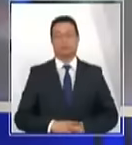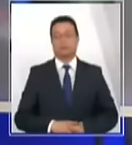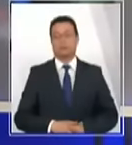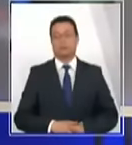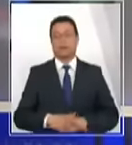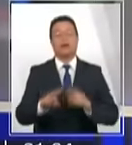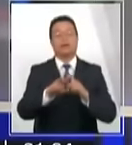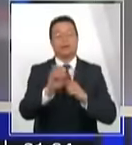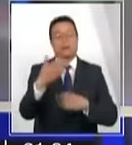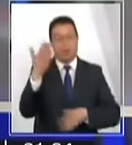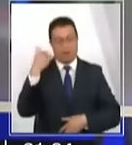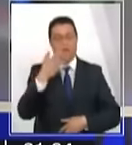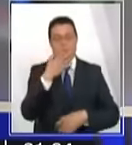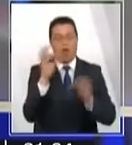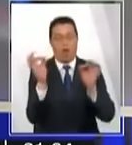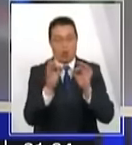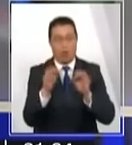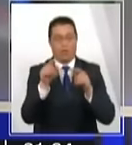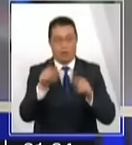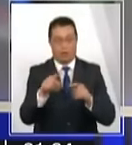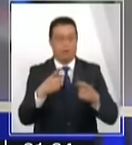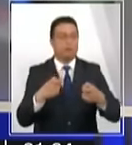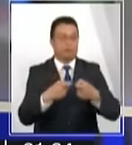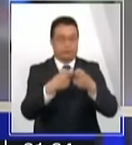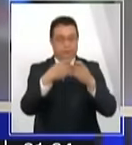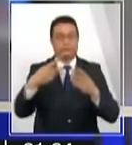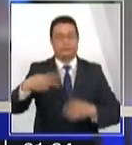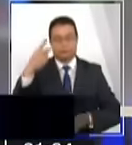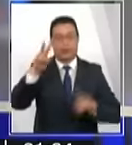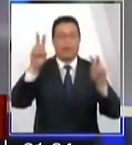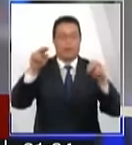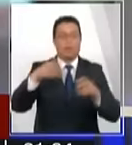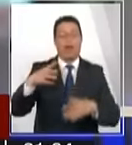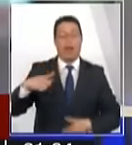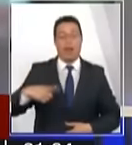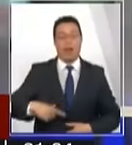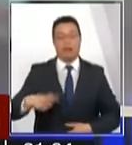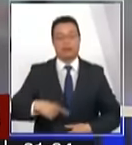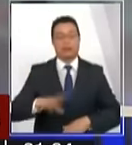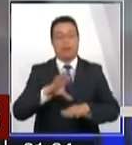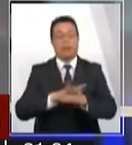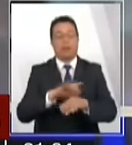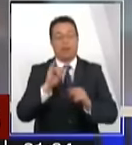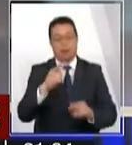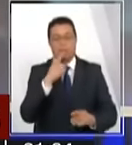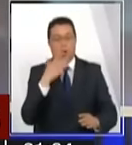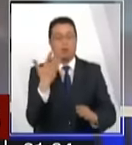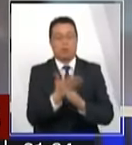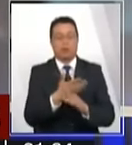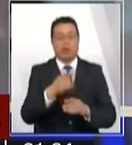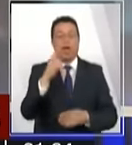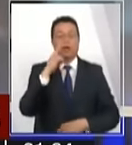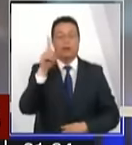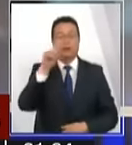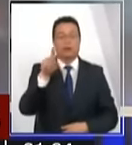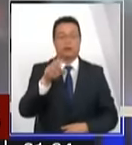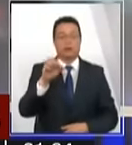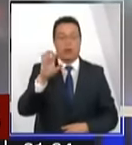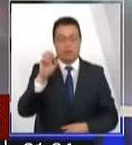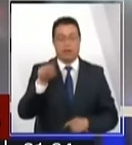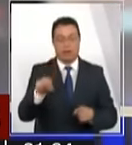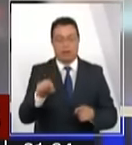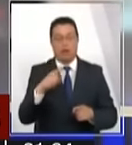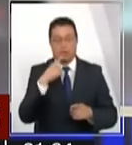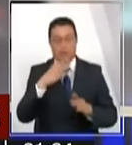ya les contábamos antes en CN Prime sobre todo esta controversia sobre el tema de las licencias médicas y la propuesta que están haciendo las isapres al respecto vamos a